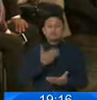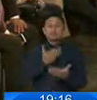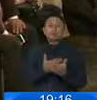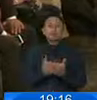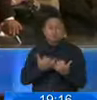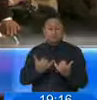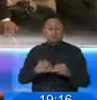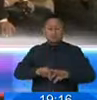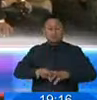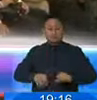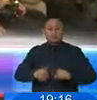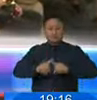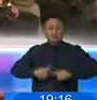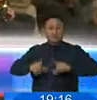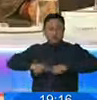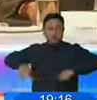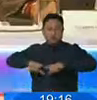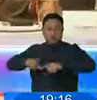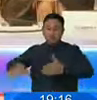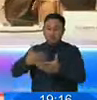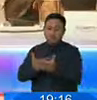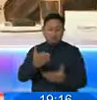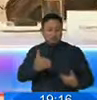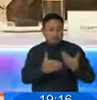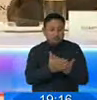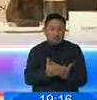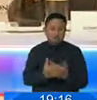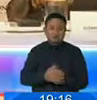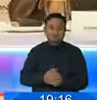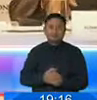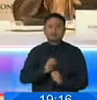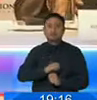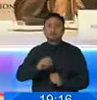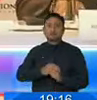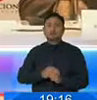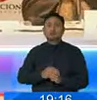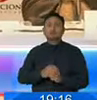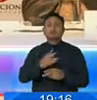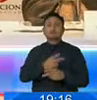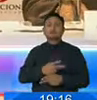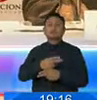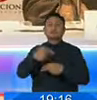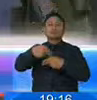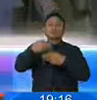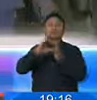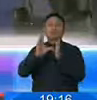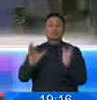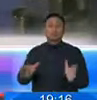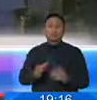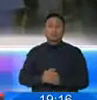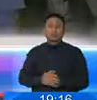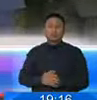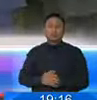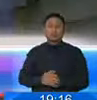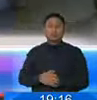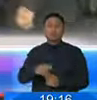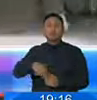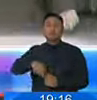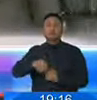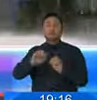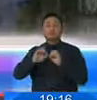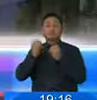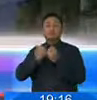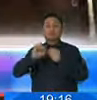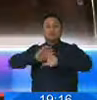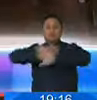a la corrupción surgen de diferentes sectores. Esta vez la Corporación Participación Ciudadana y la Coalición Legislativa por la Transparencia